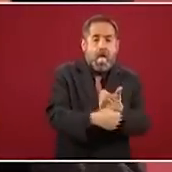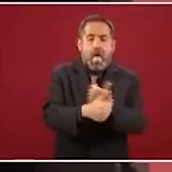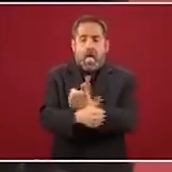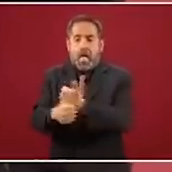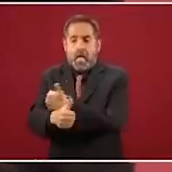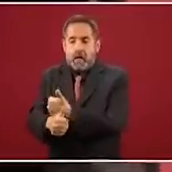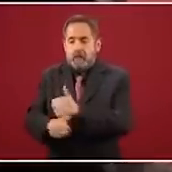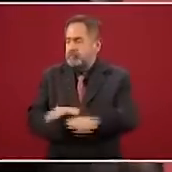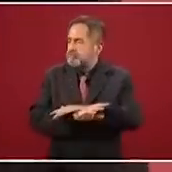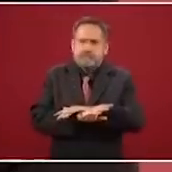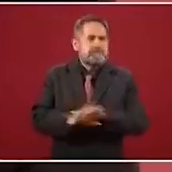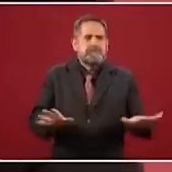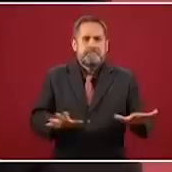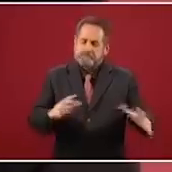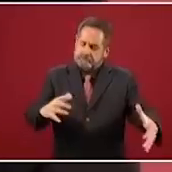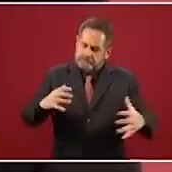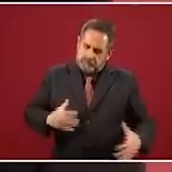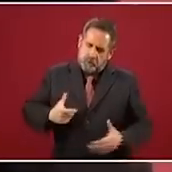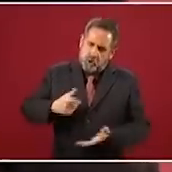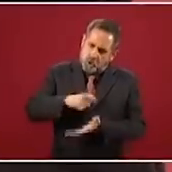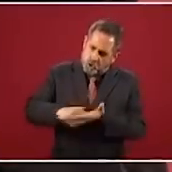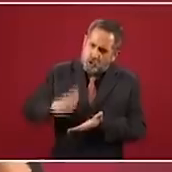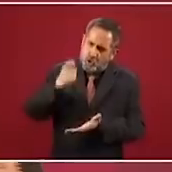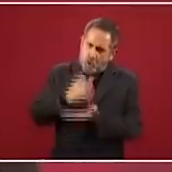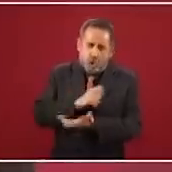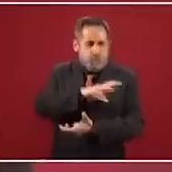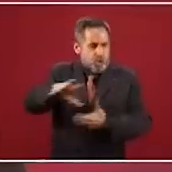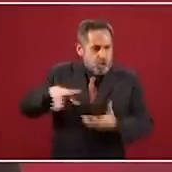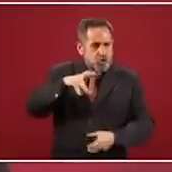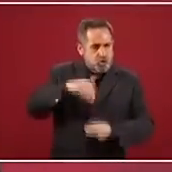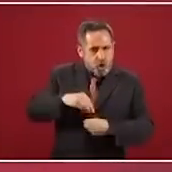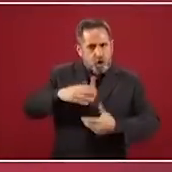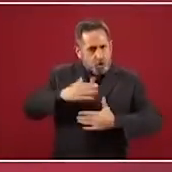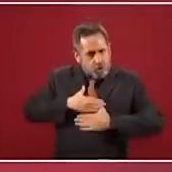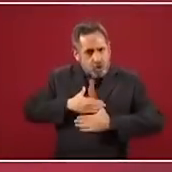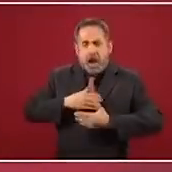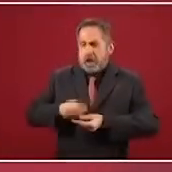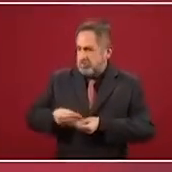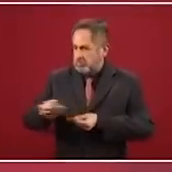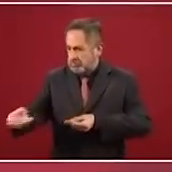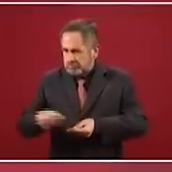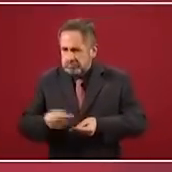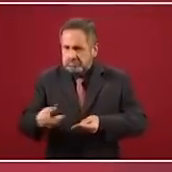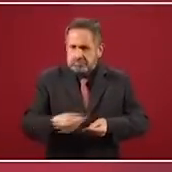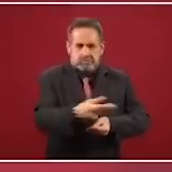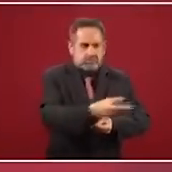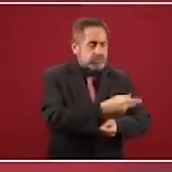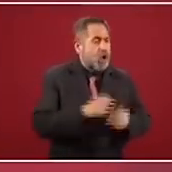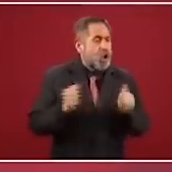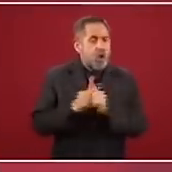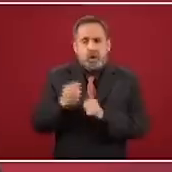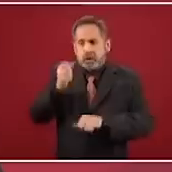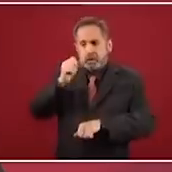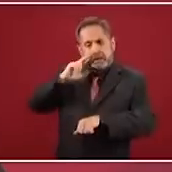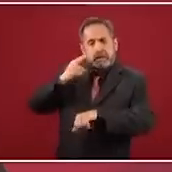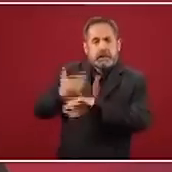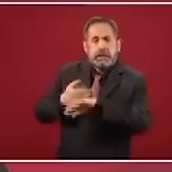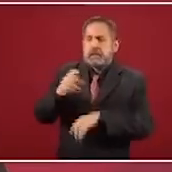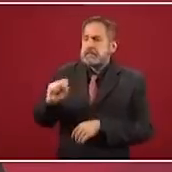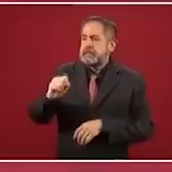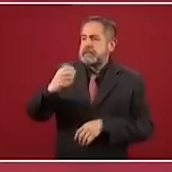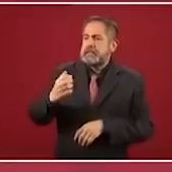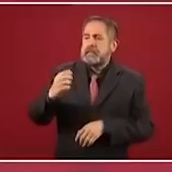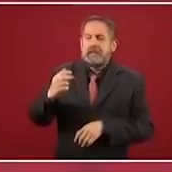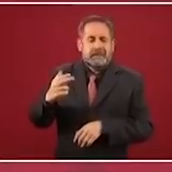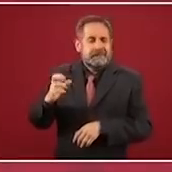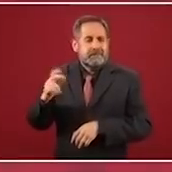Lo que tenemos hoy es una compra centralizada que está acompañada por la Oficialía Mayor de Hacienda y nos permite a todas